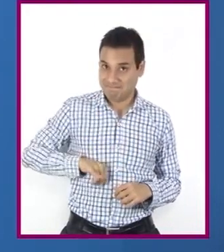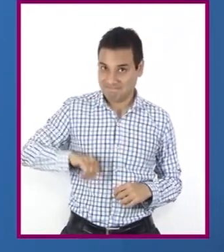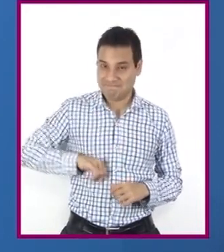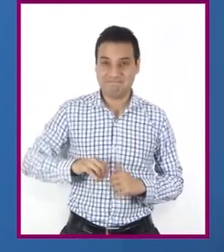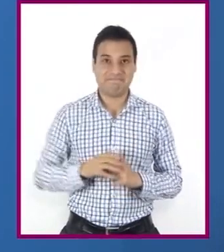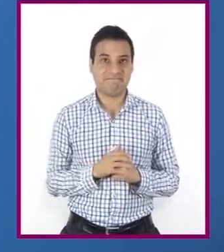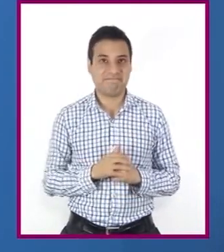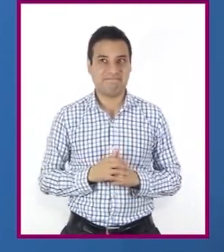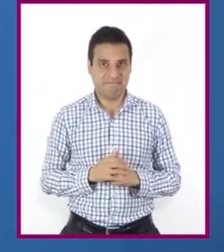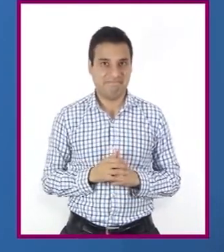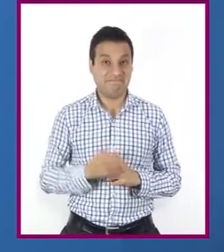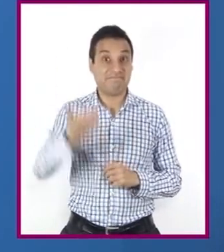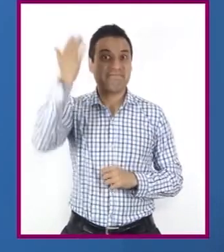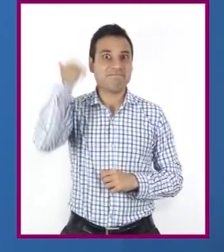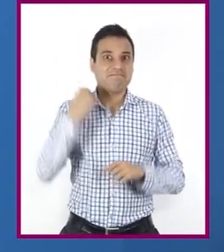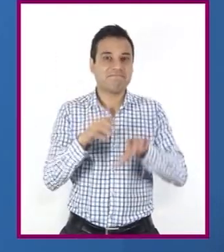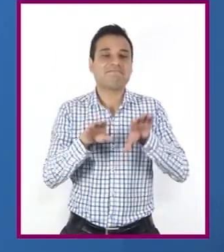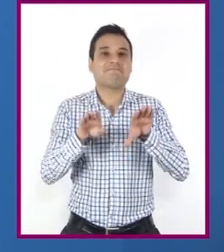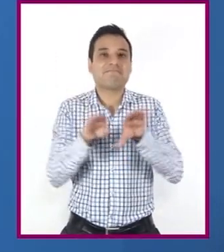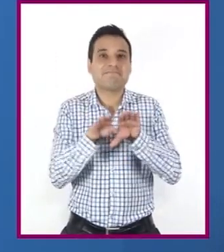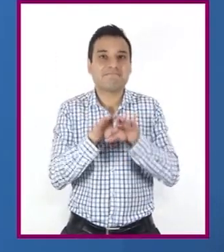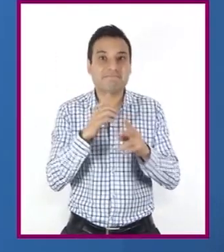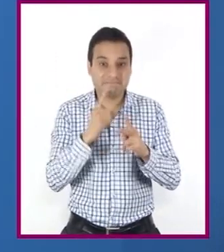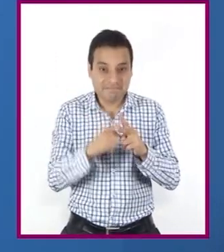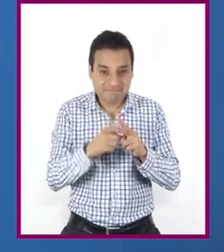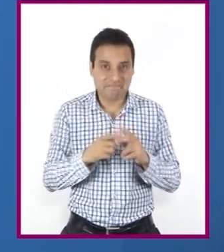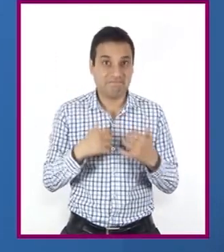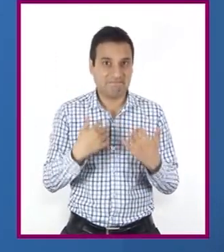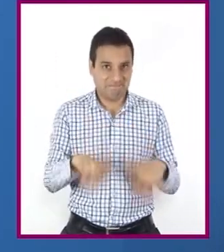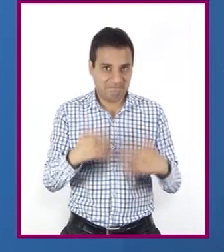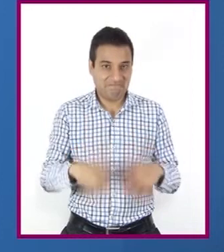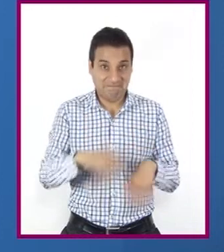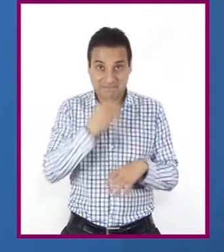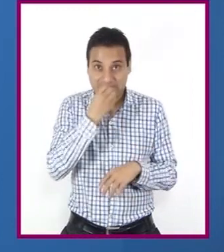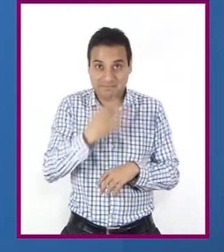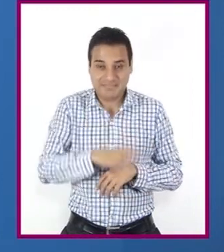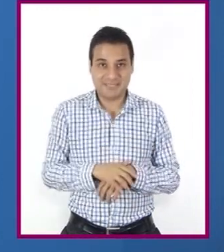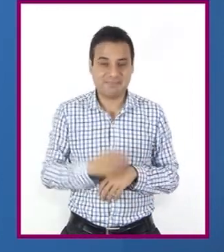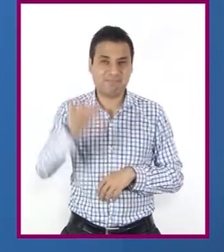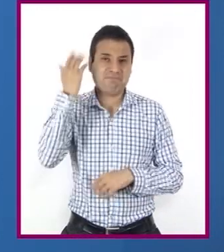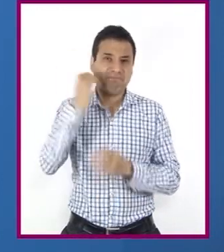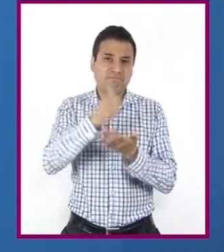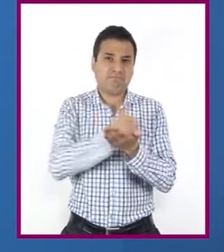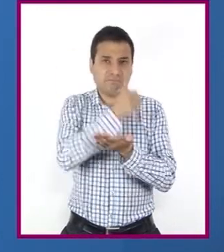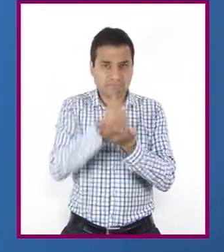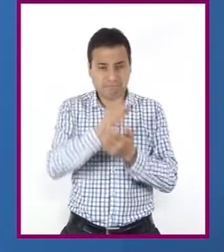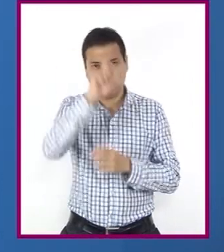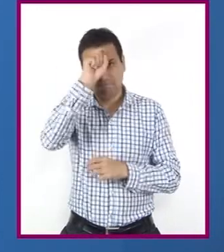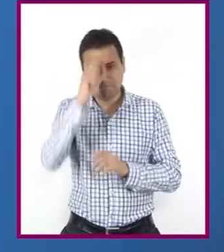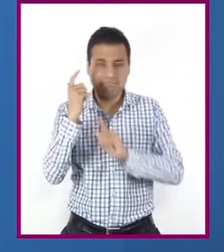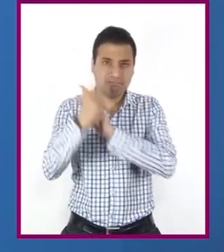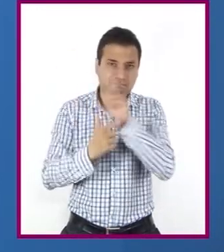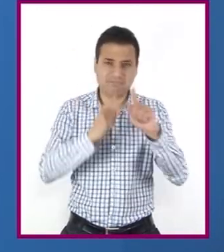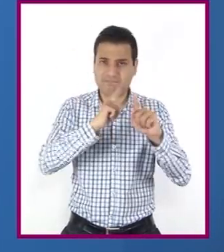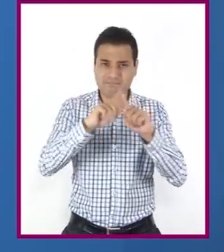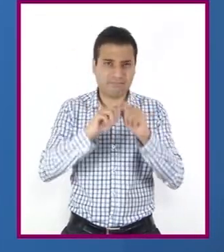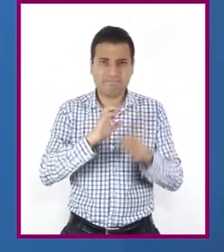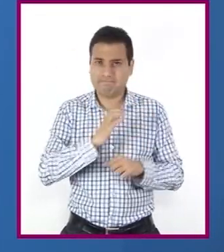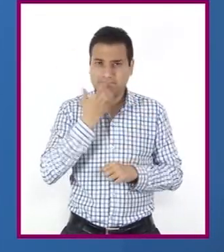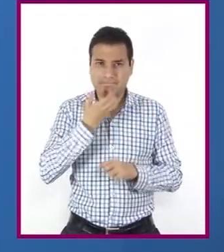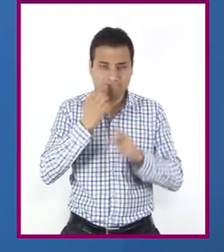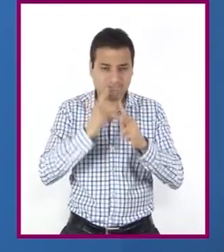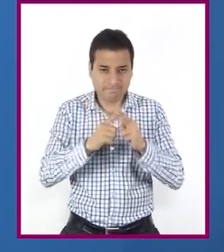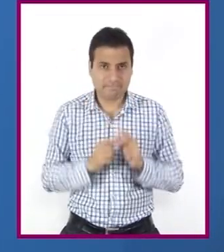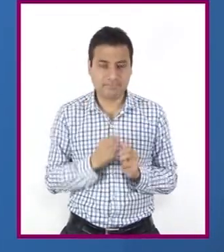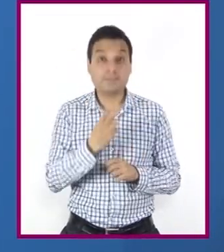Alejandro, la manera en que se medía la longitud en la antigüedad. Las civilizaciones tuvieron necesidad de medir cosas y para ello requerían